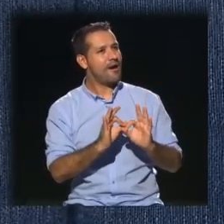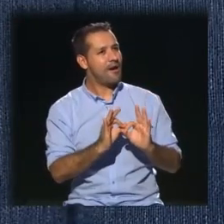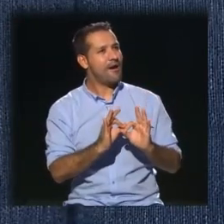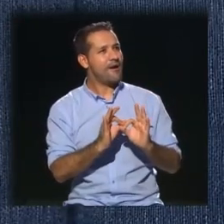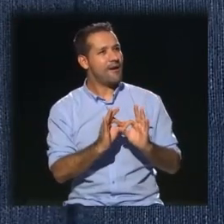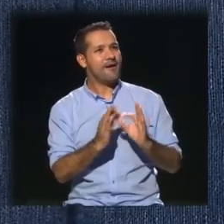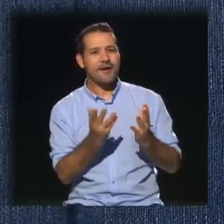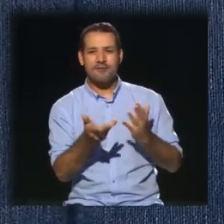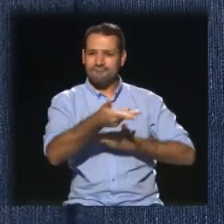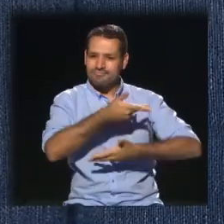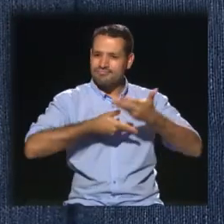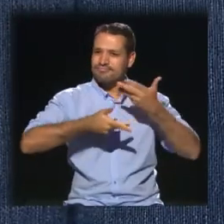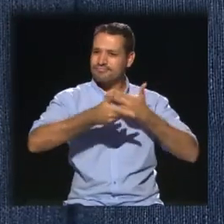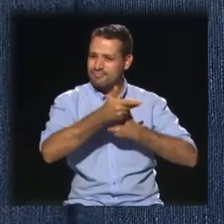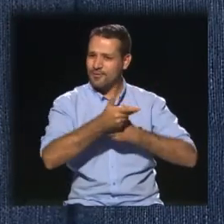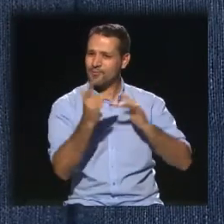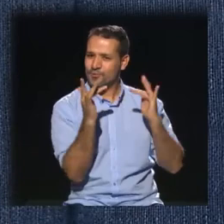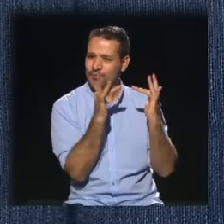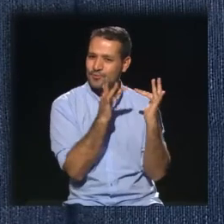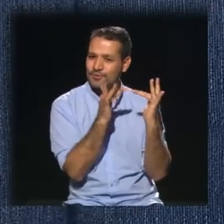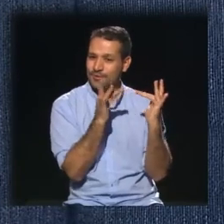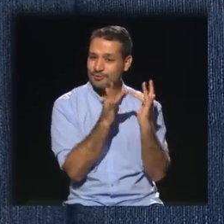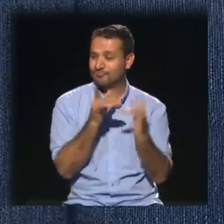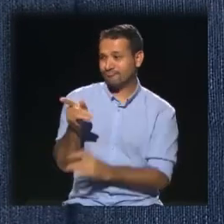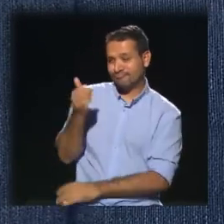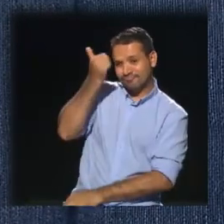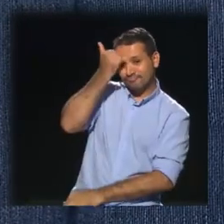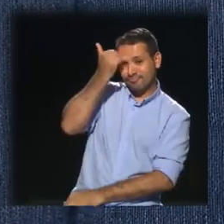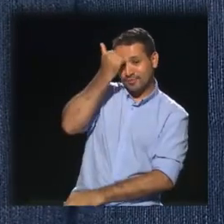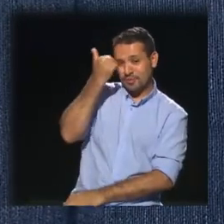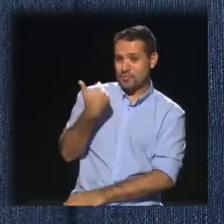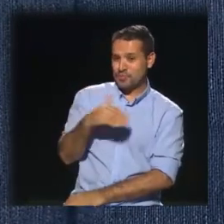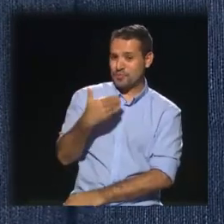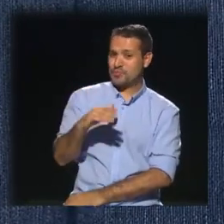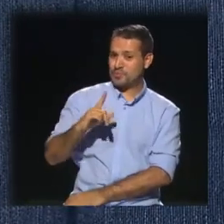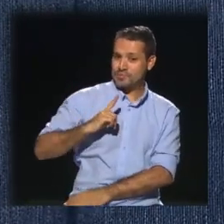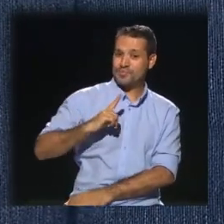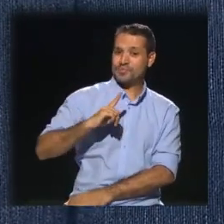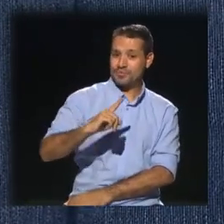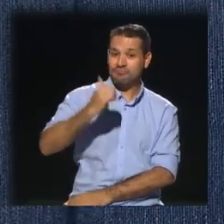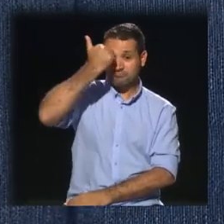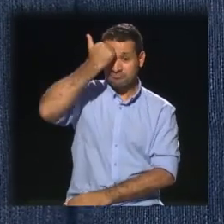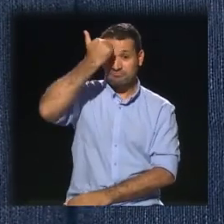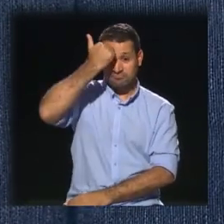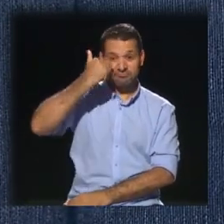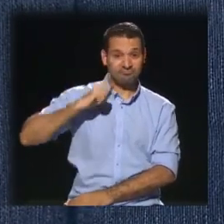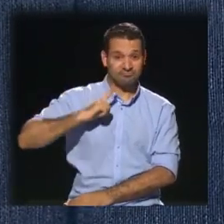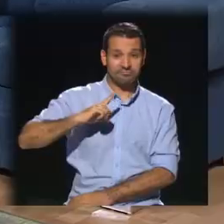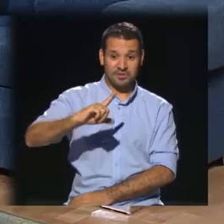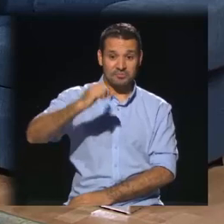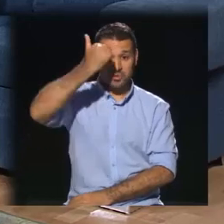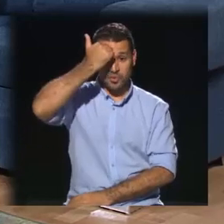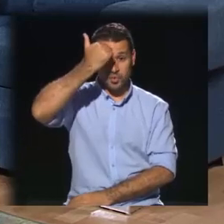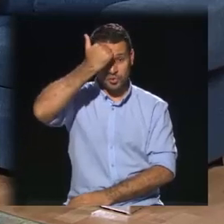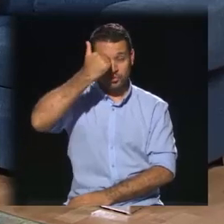eso los profesores también son héroes, ¿cierto? Que no se ha dicho en mucho, pero los profesores también están demostrando que